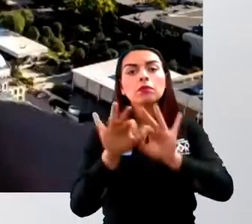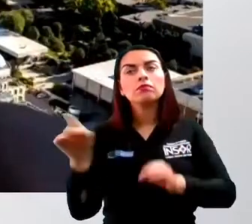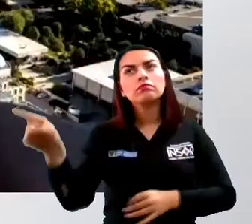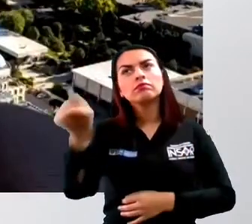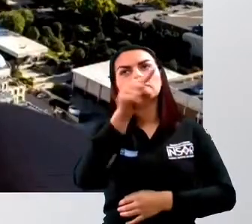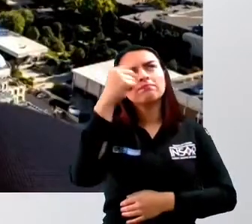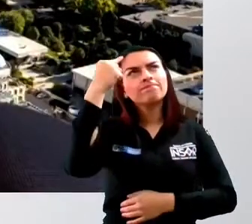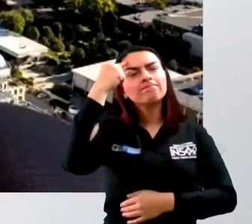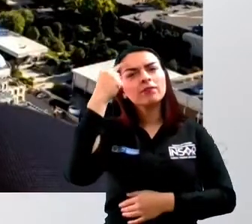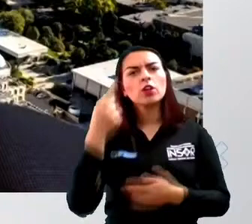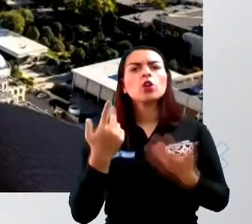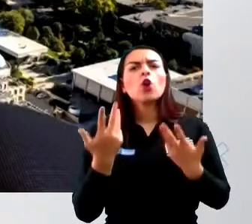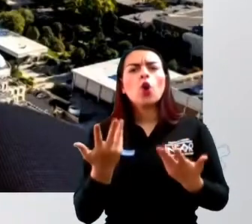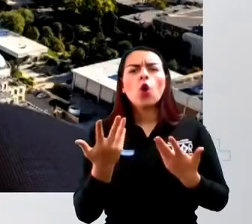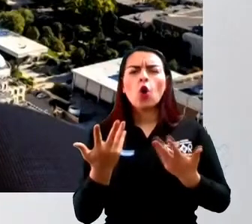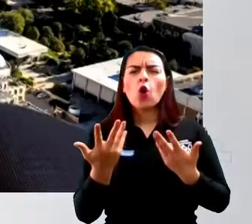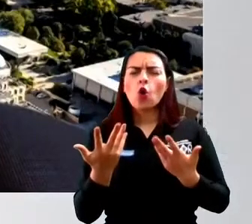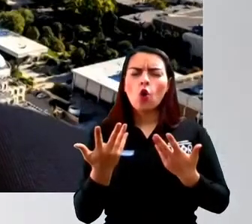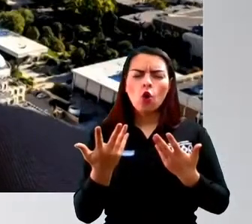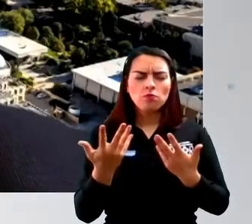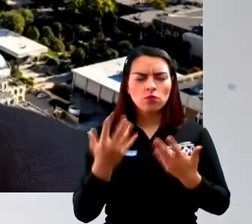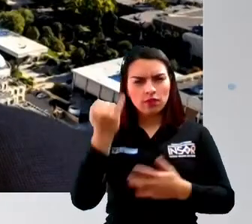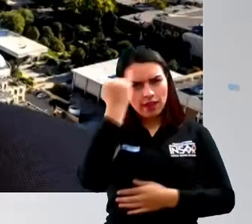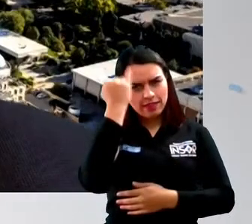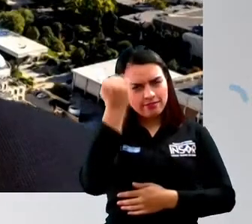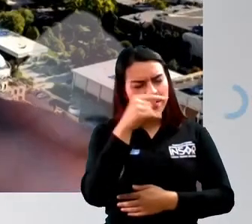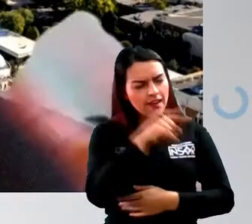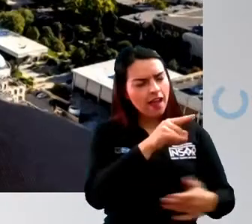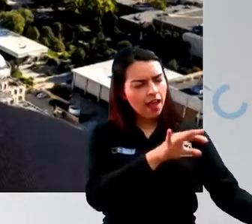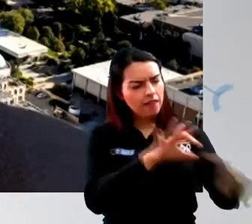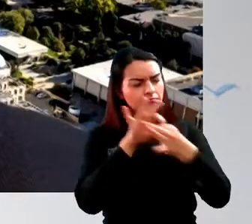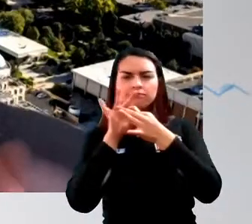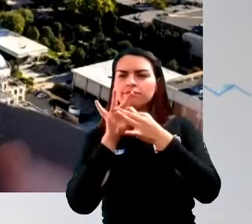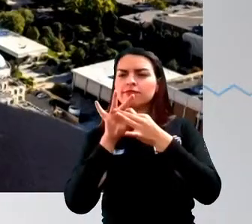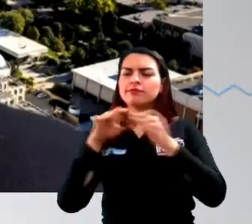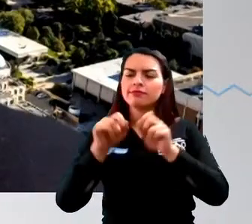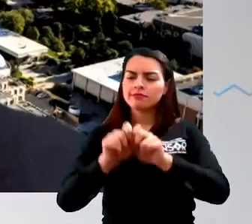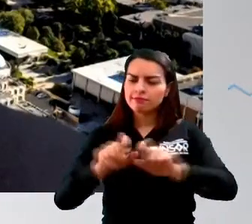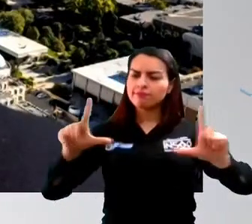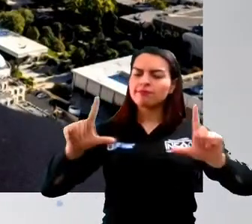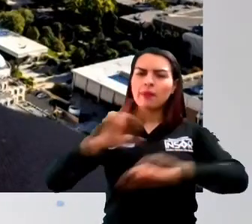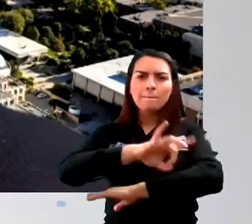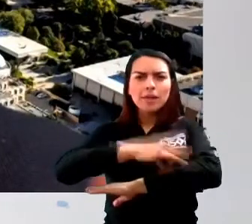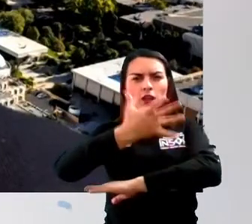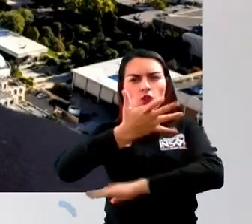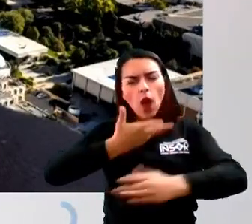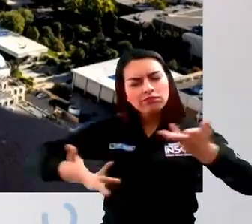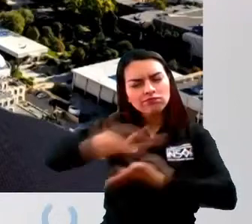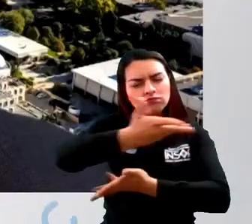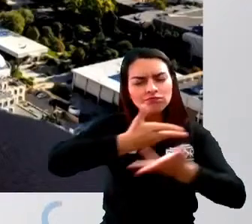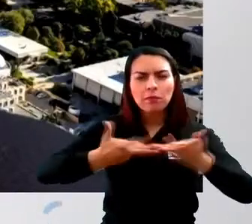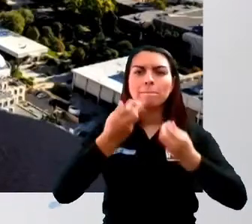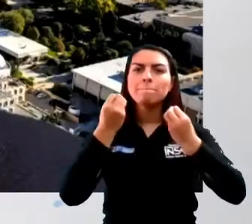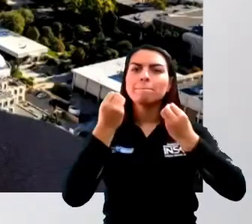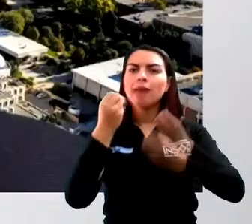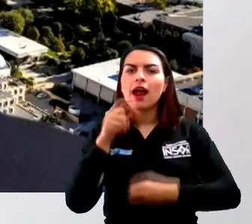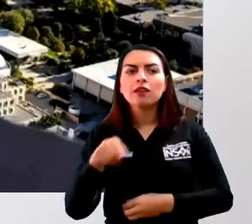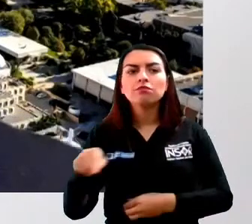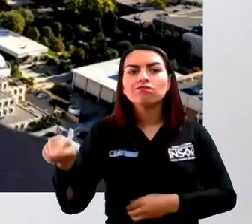ideas y las hacemos en la manera virtual para que creamos unos gran niveles del compromiso